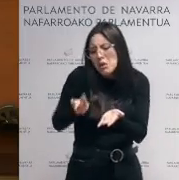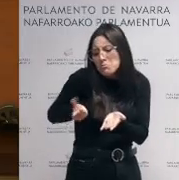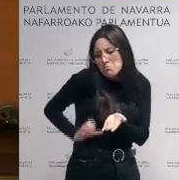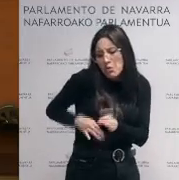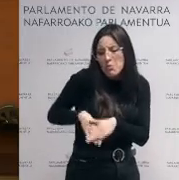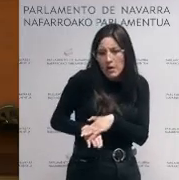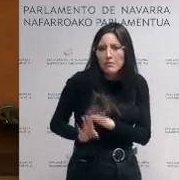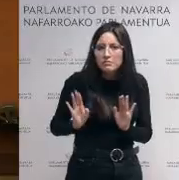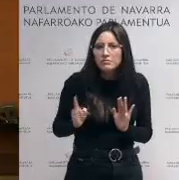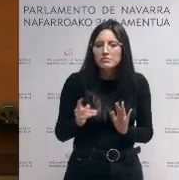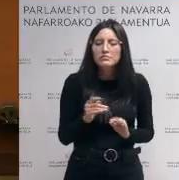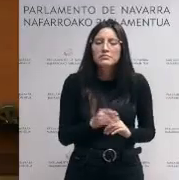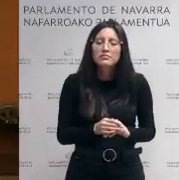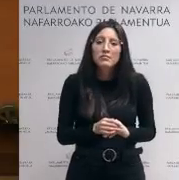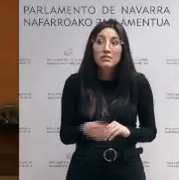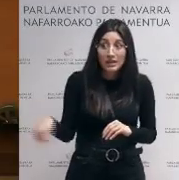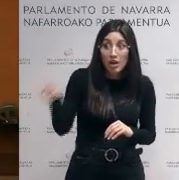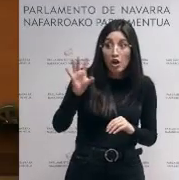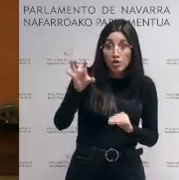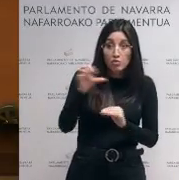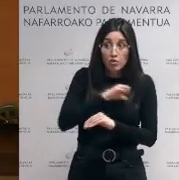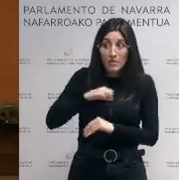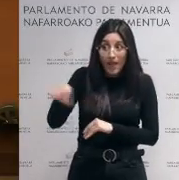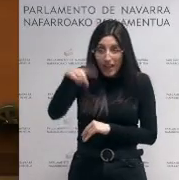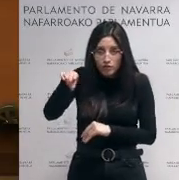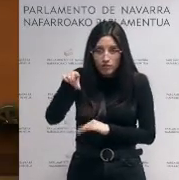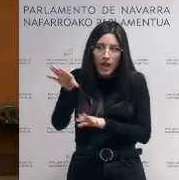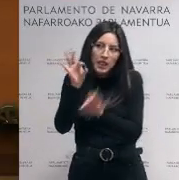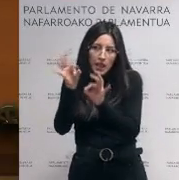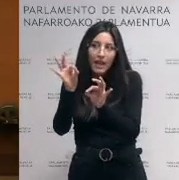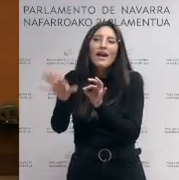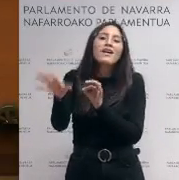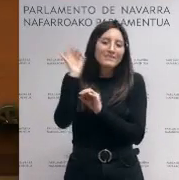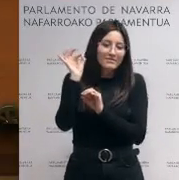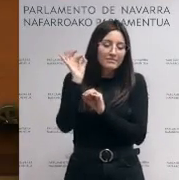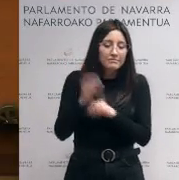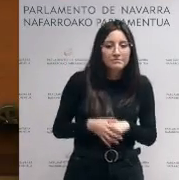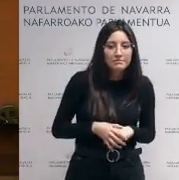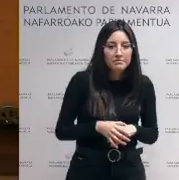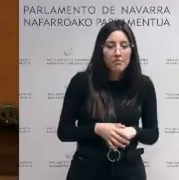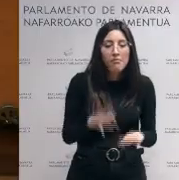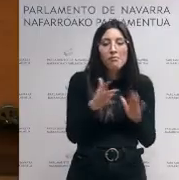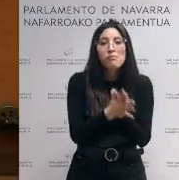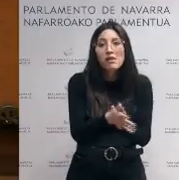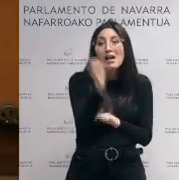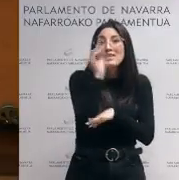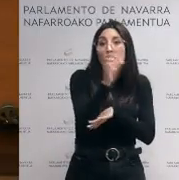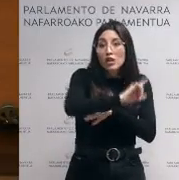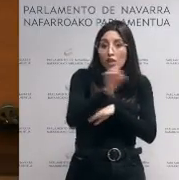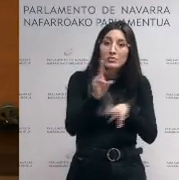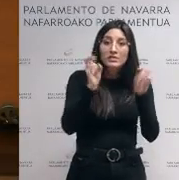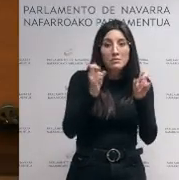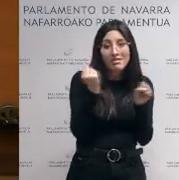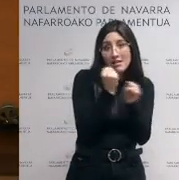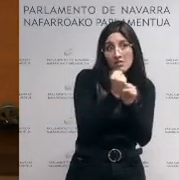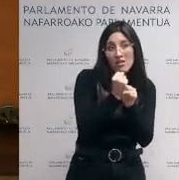Autónoma Vasca. Nuestros vecinos han decidido que lo quieren hacer y lo han hecho. Pues bien, no tributar por los rendimientos del trabajo inferiores a